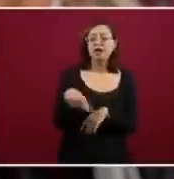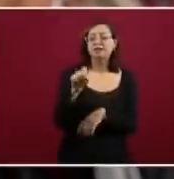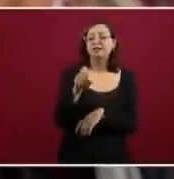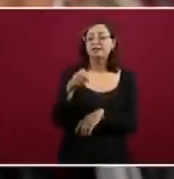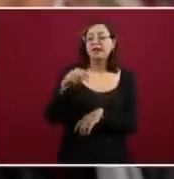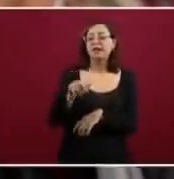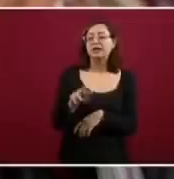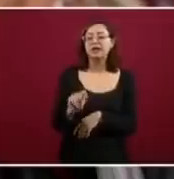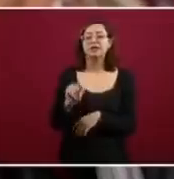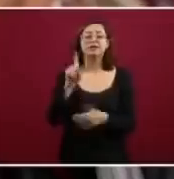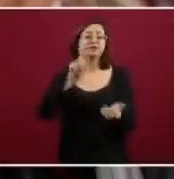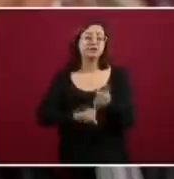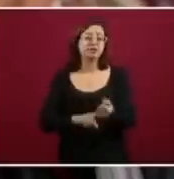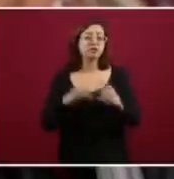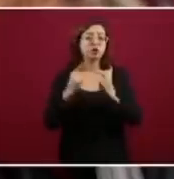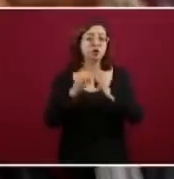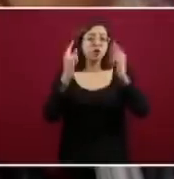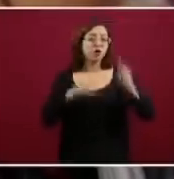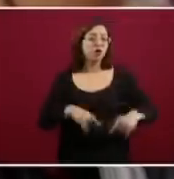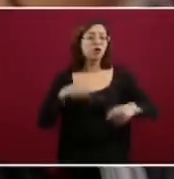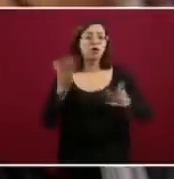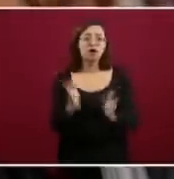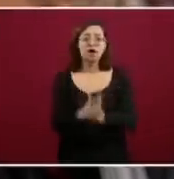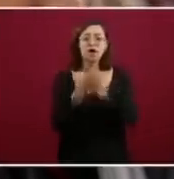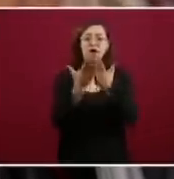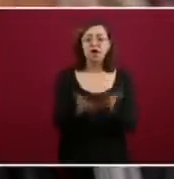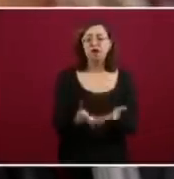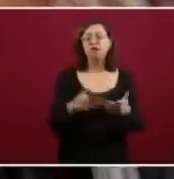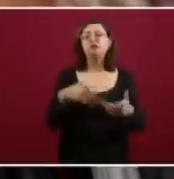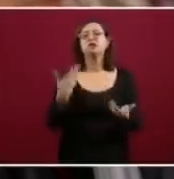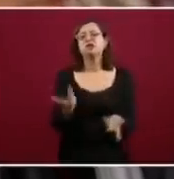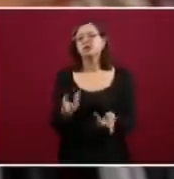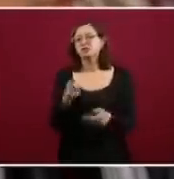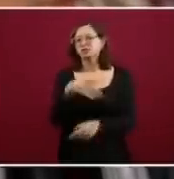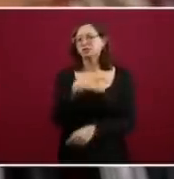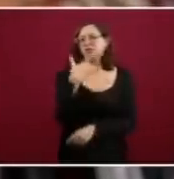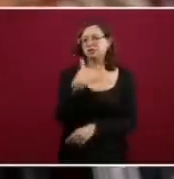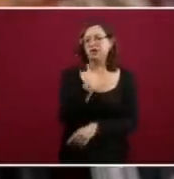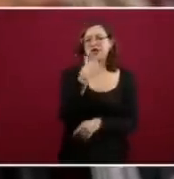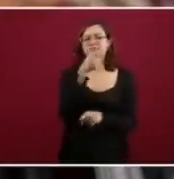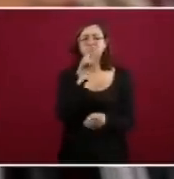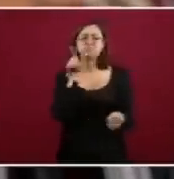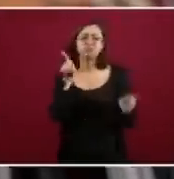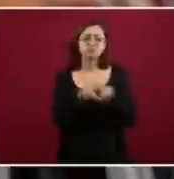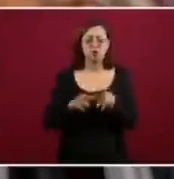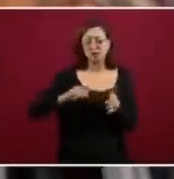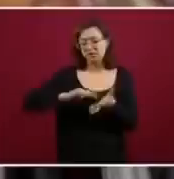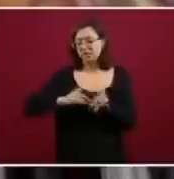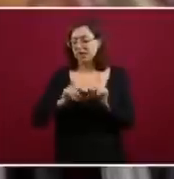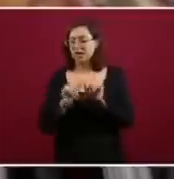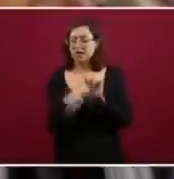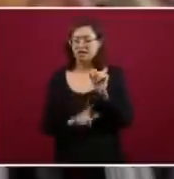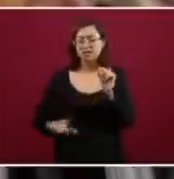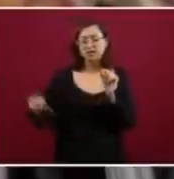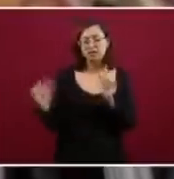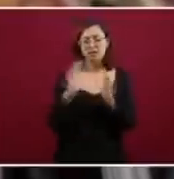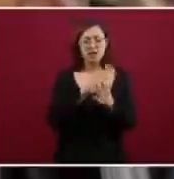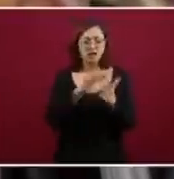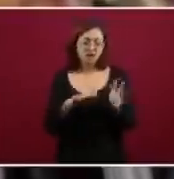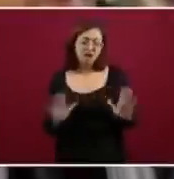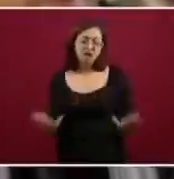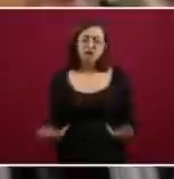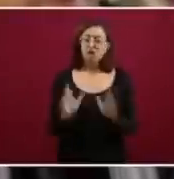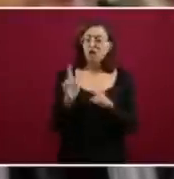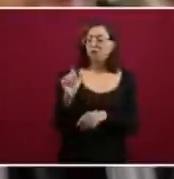además conocer cómo va a implementar cómo va la implementación de la estrategia nacional de lectura que presenta usted el pasado